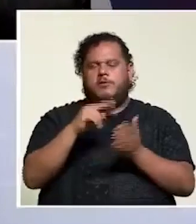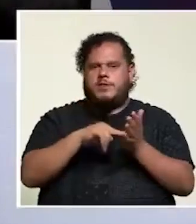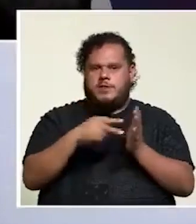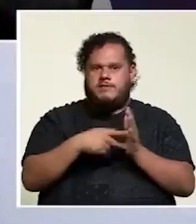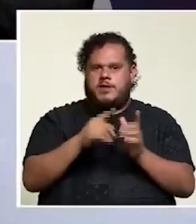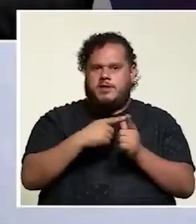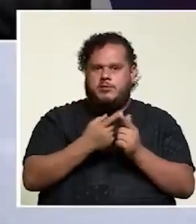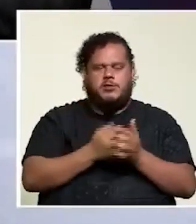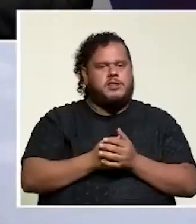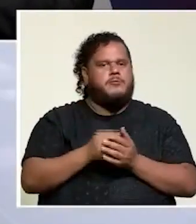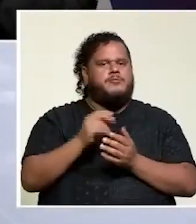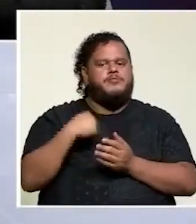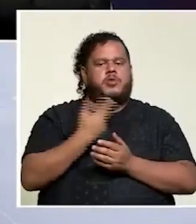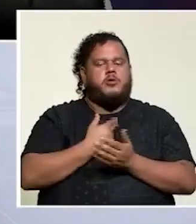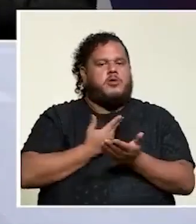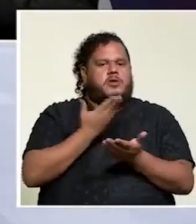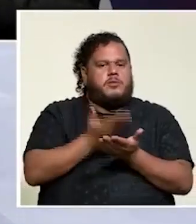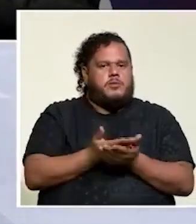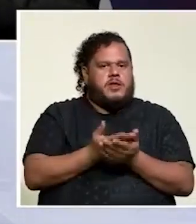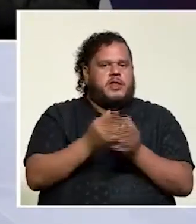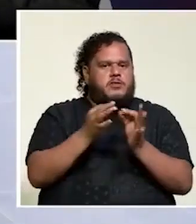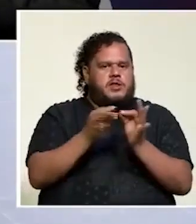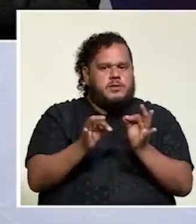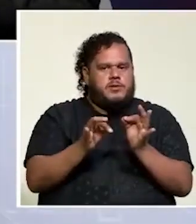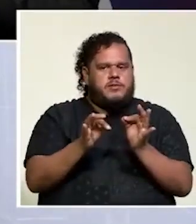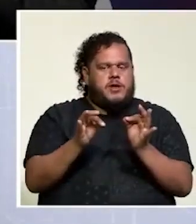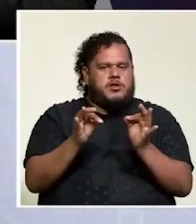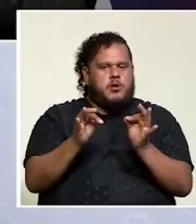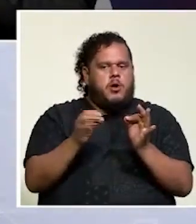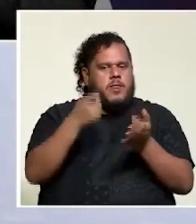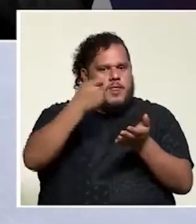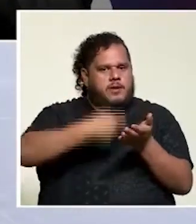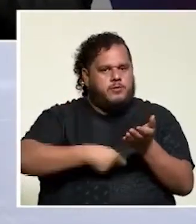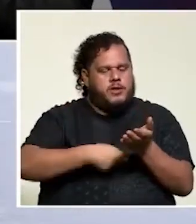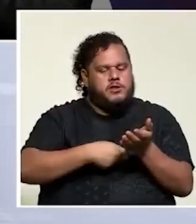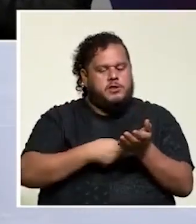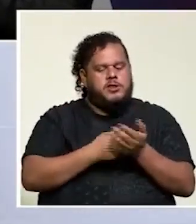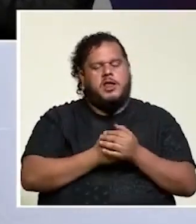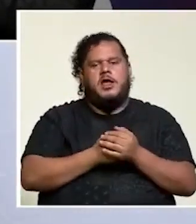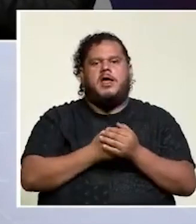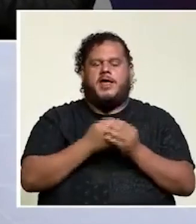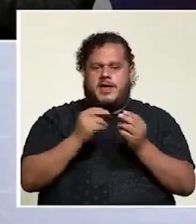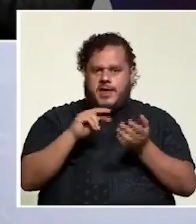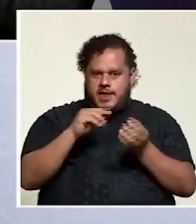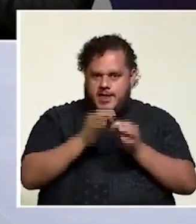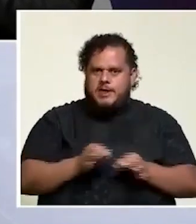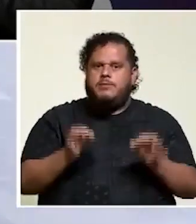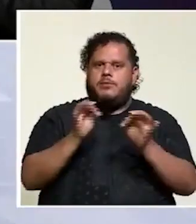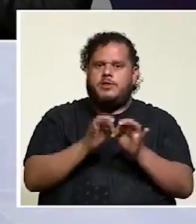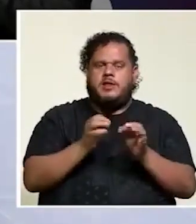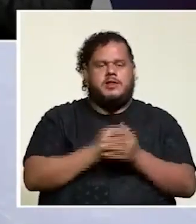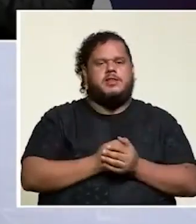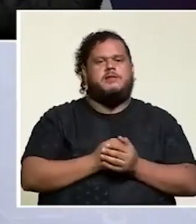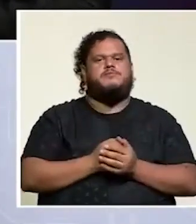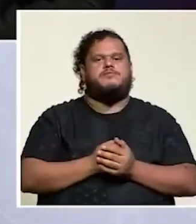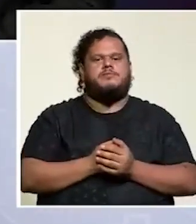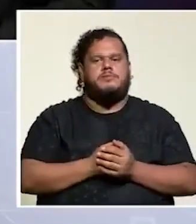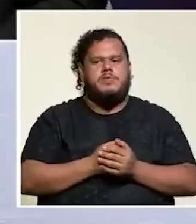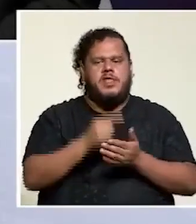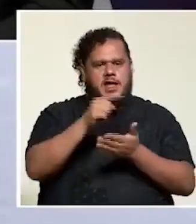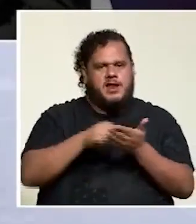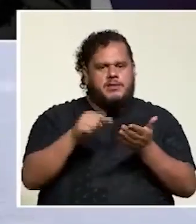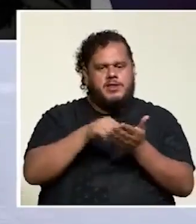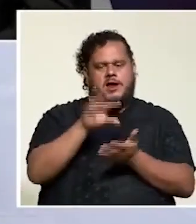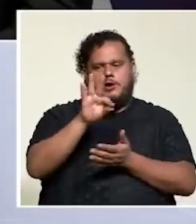Y entonces nuestra propuesta es una simplificación tributaria bastante significativa, que incluye eliminar 90